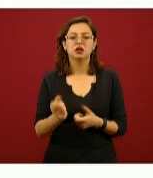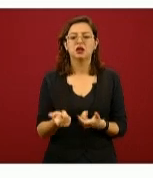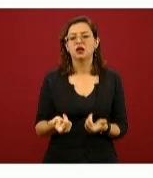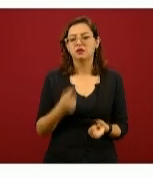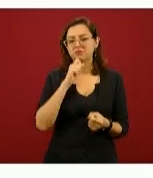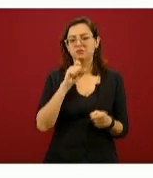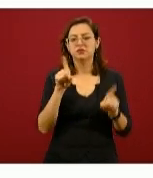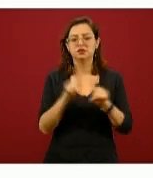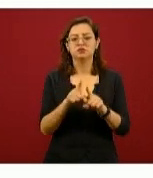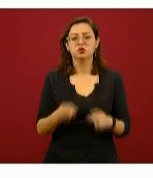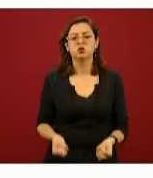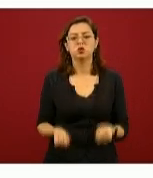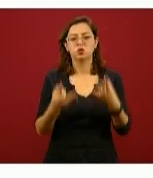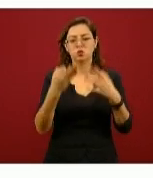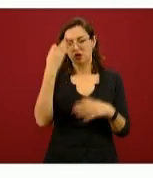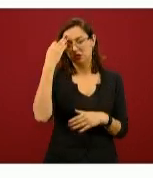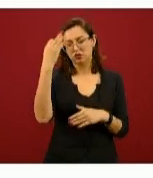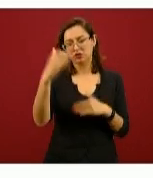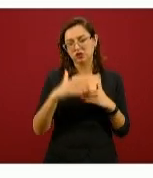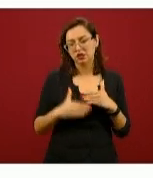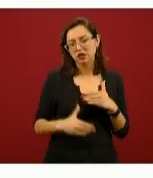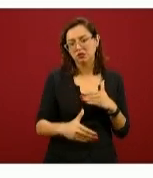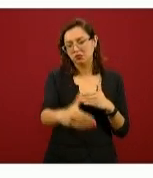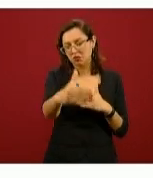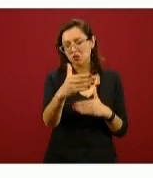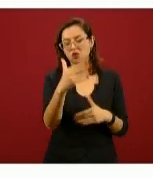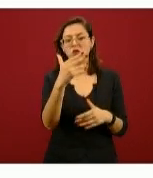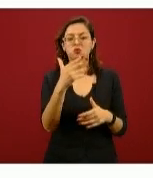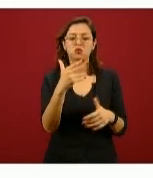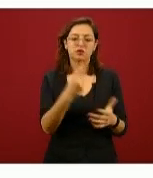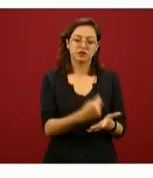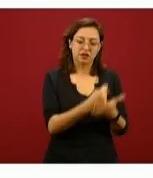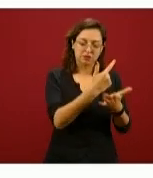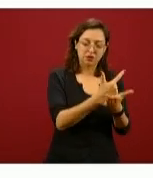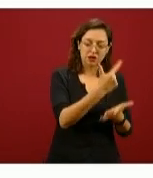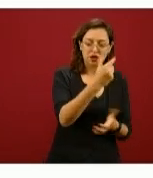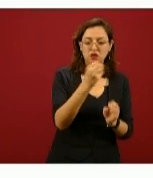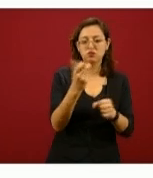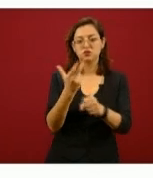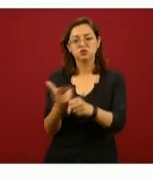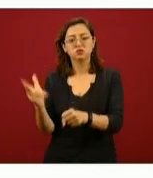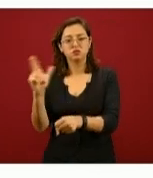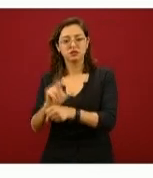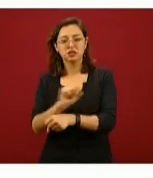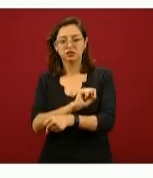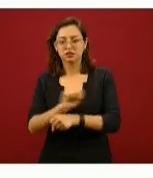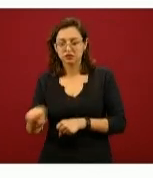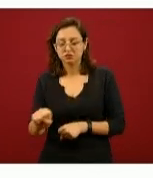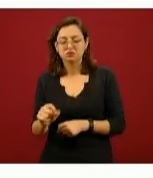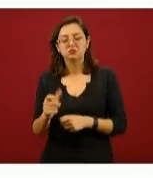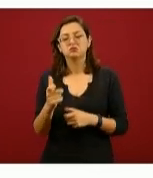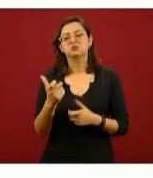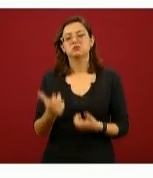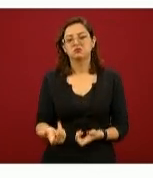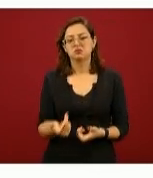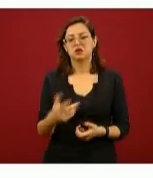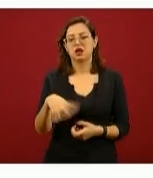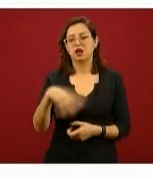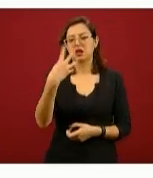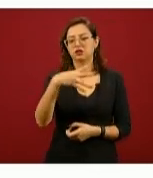al tiempo que deben de estar en terapia intensiva o hospitalizados, tendríamos una capacidad